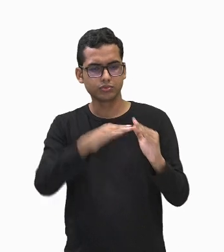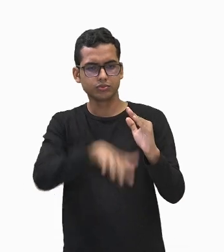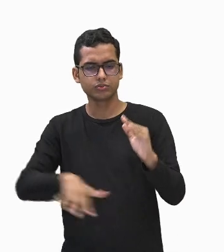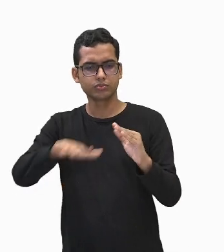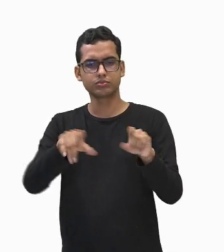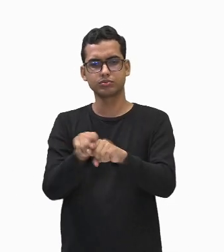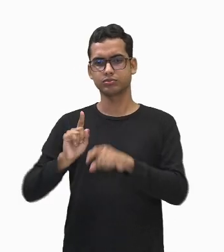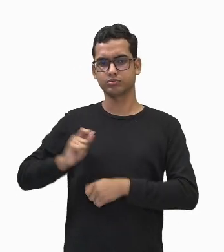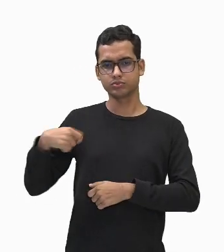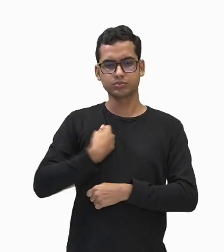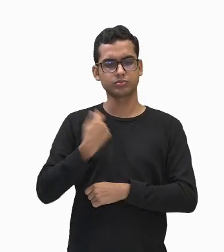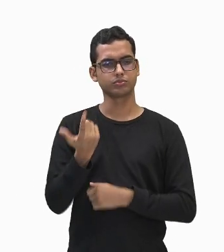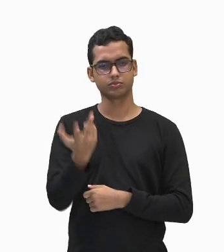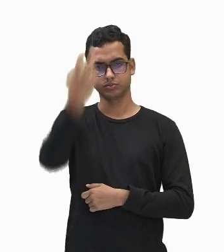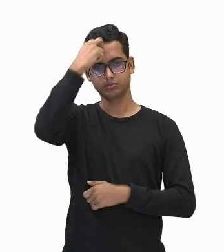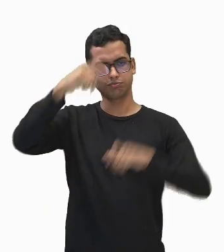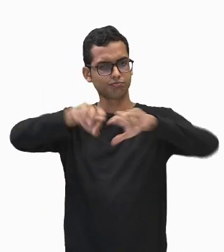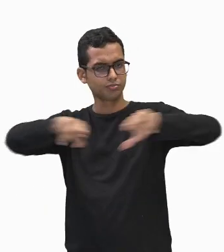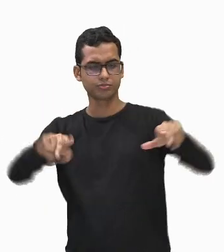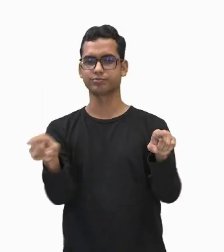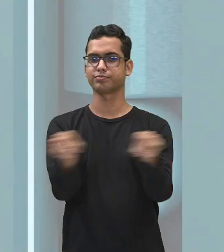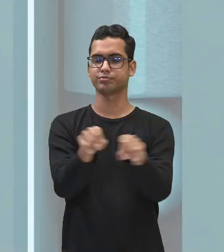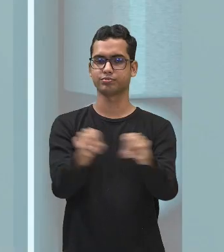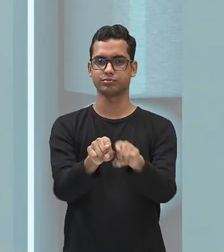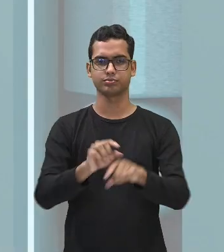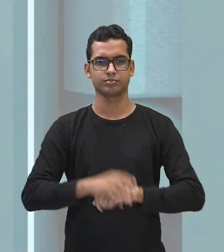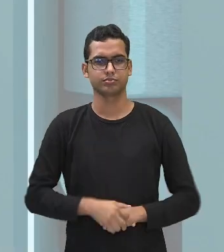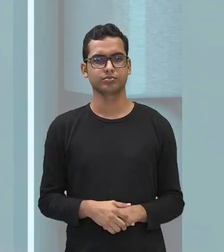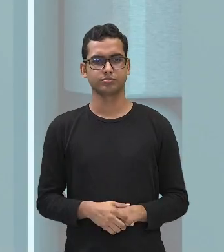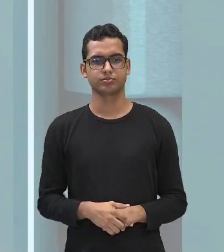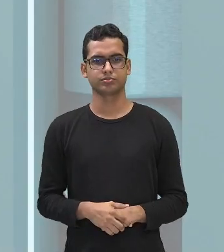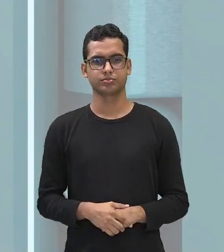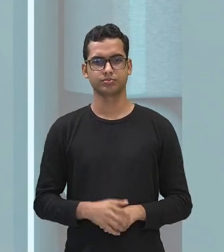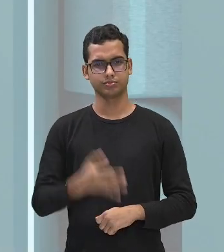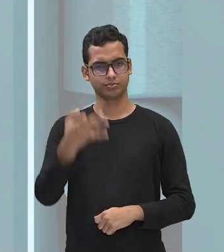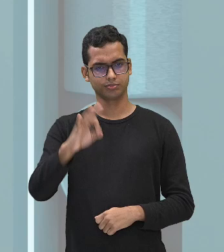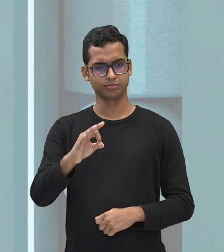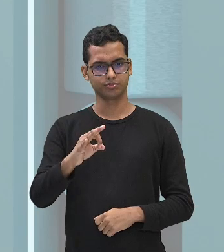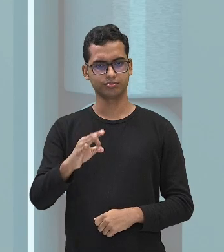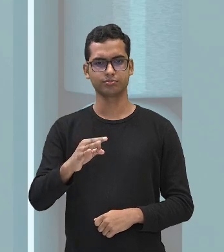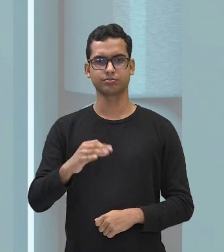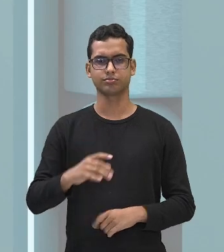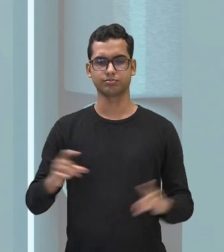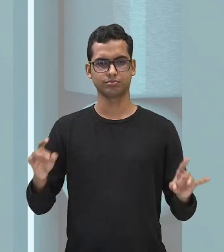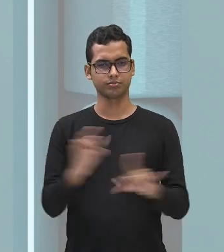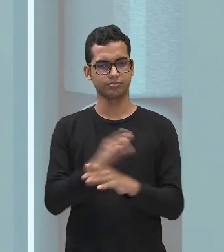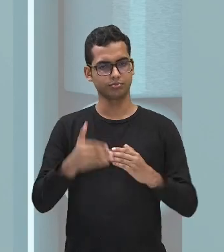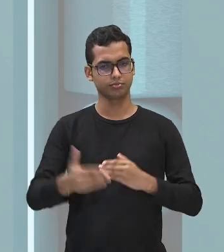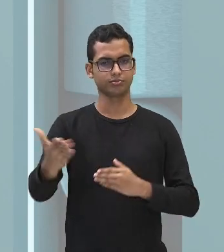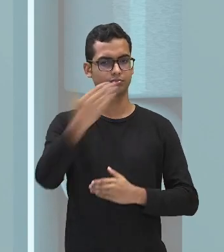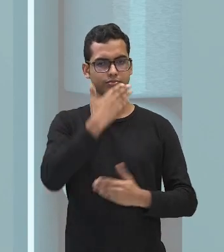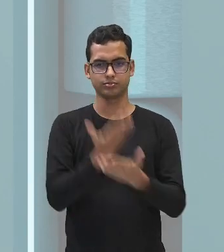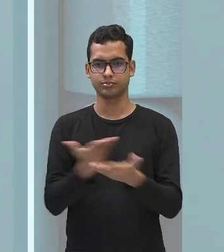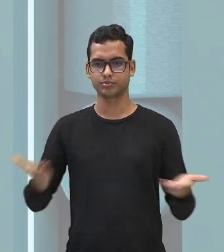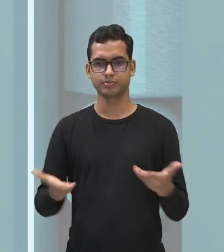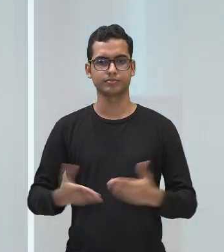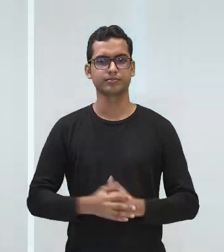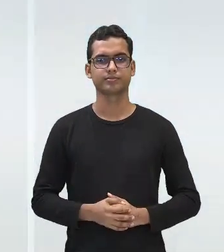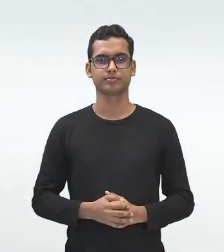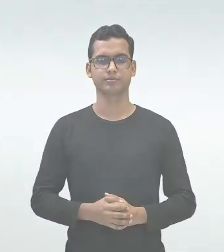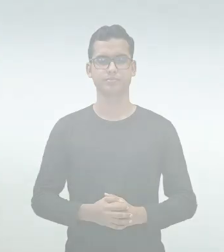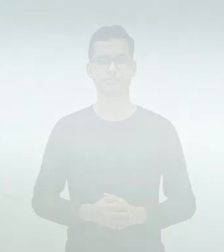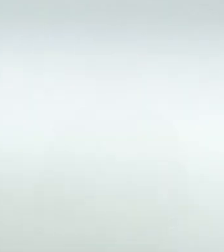hispânico como em culturas diversas. ¿Listos para aprender mucho más? Entonces, vamos allá.